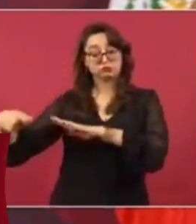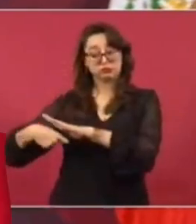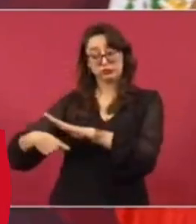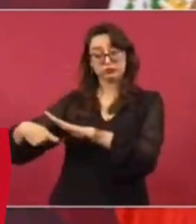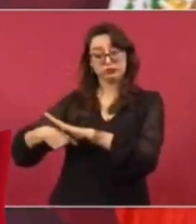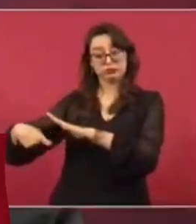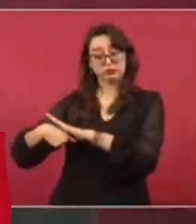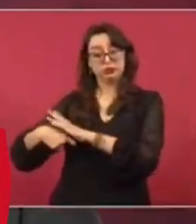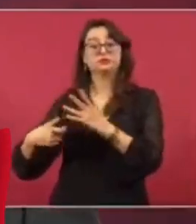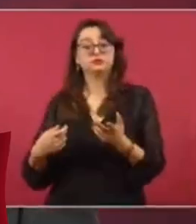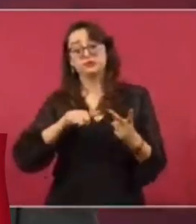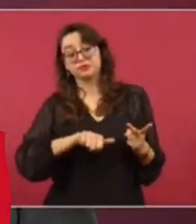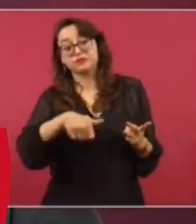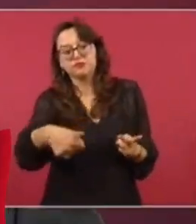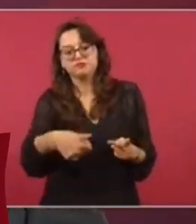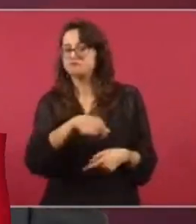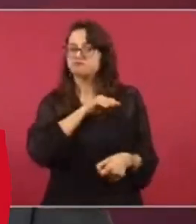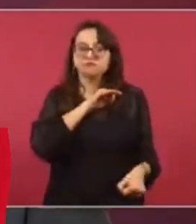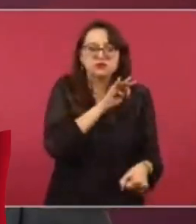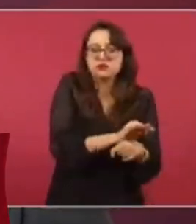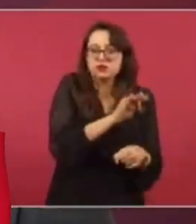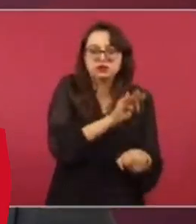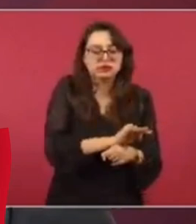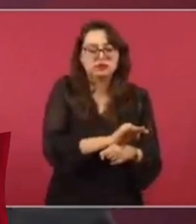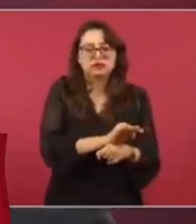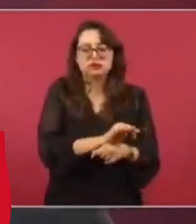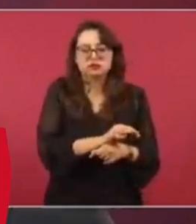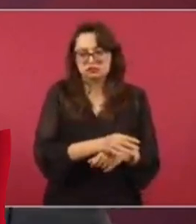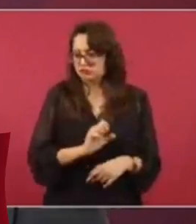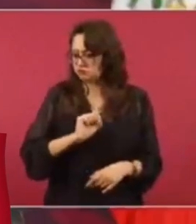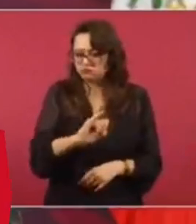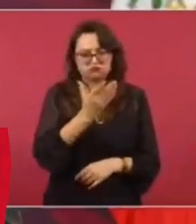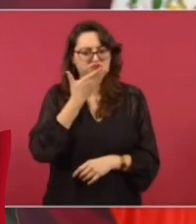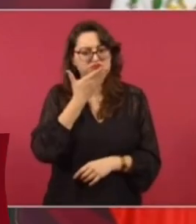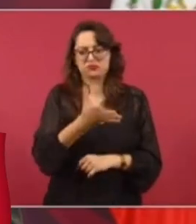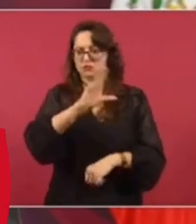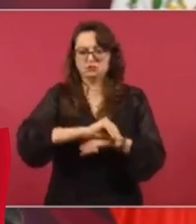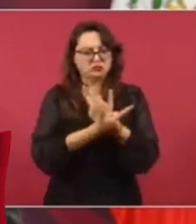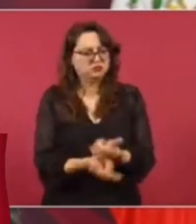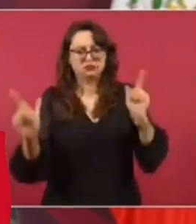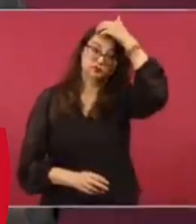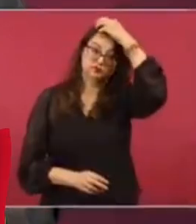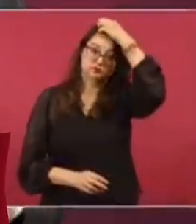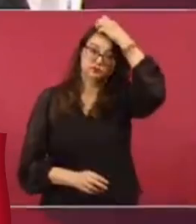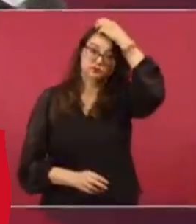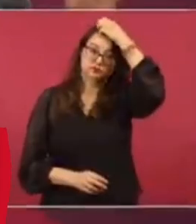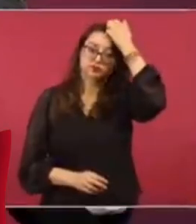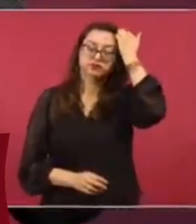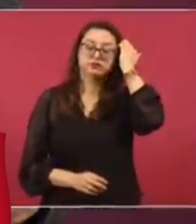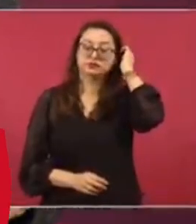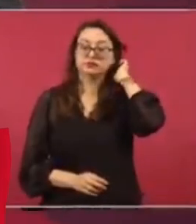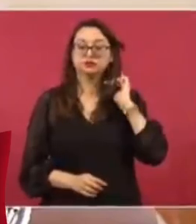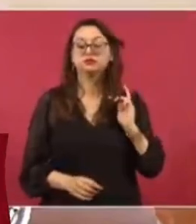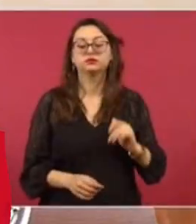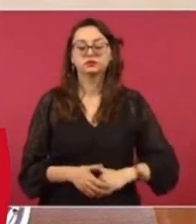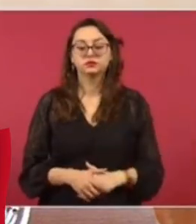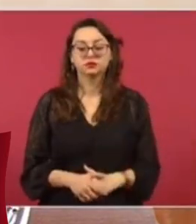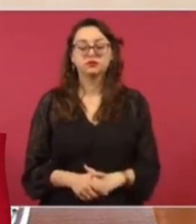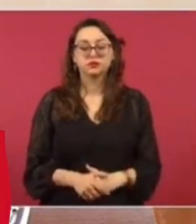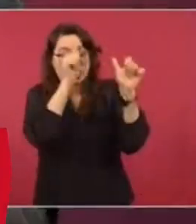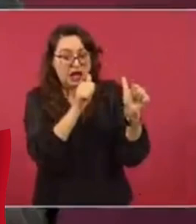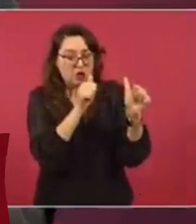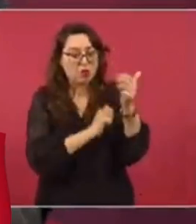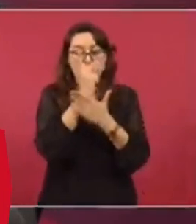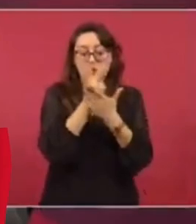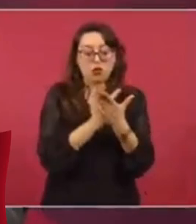la enmienda En dónde se permite el uso indiscriminado de armas aquí además padecimos